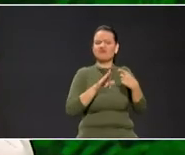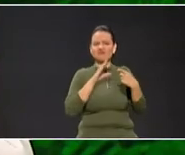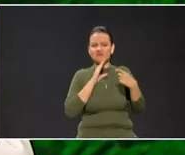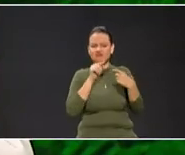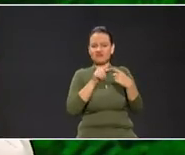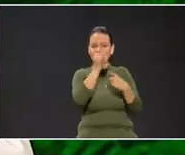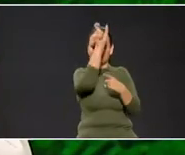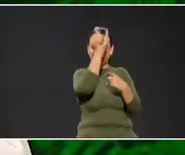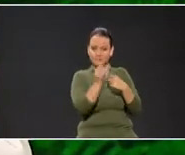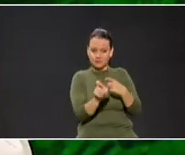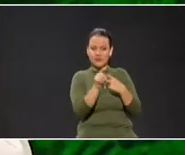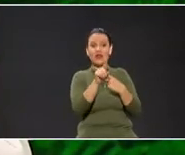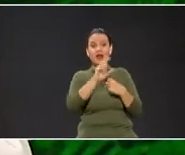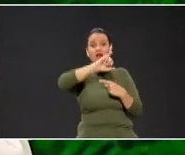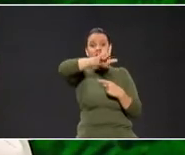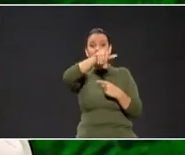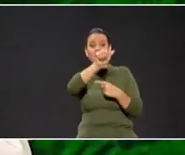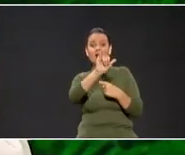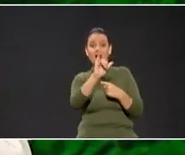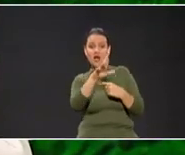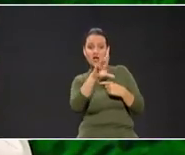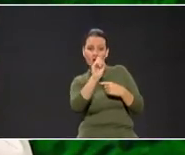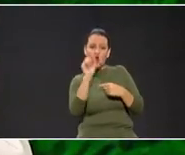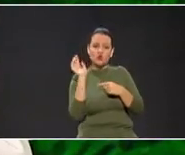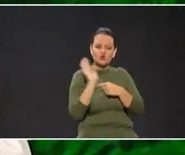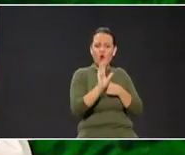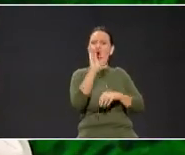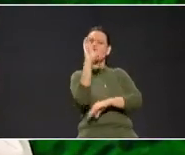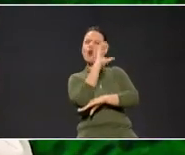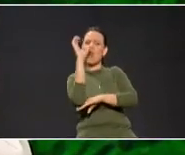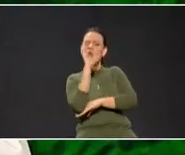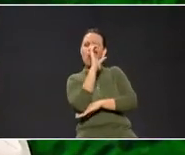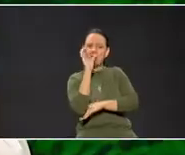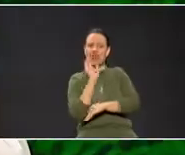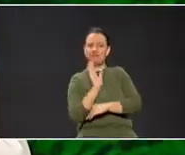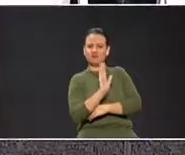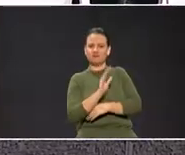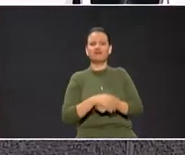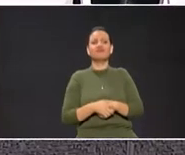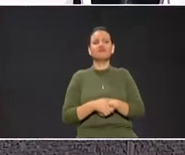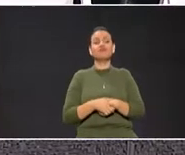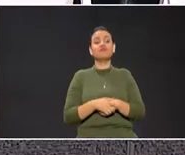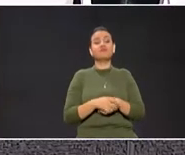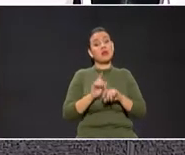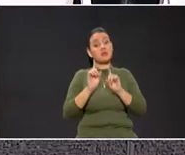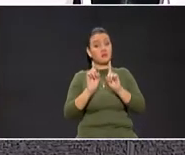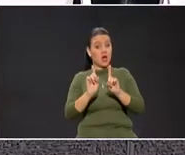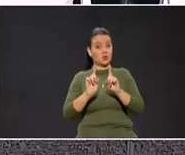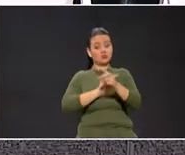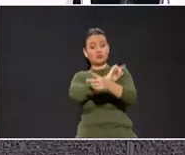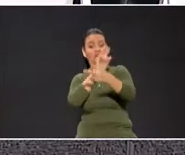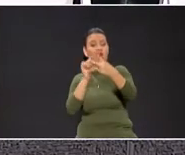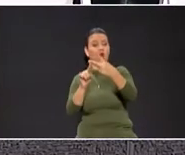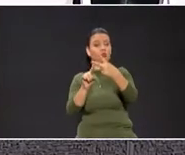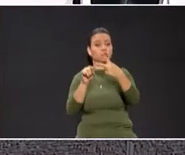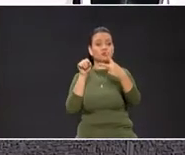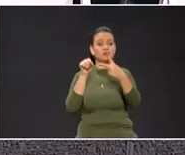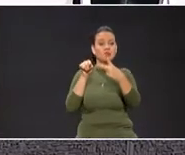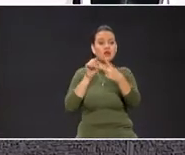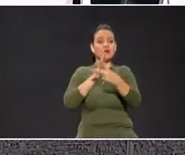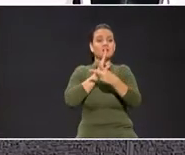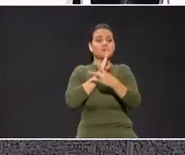candidato jairo herrán vargas de colombia humana y la patriótica pero en el segundo lugar no es que